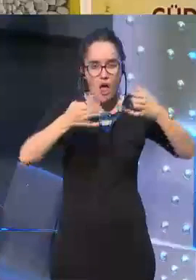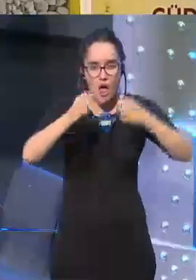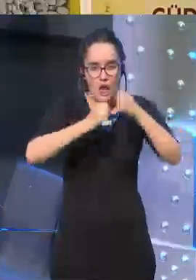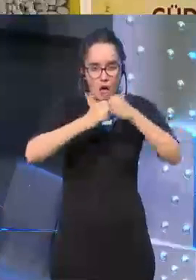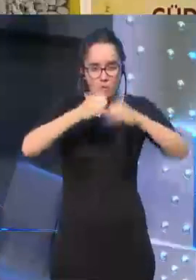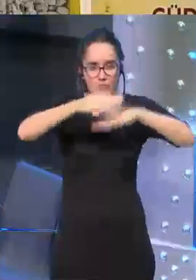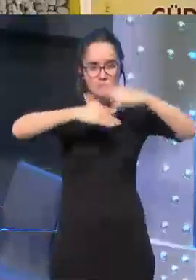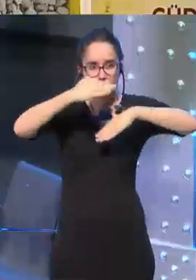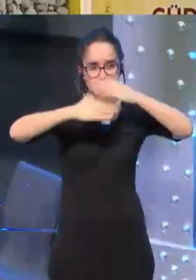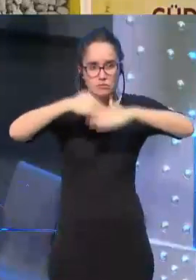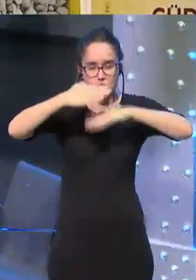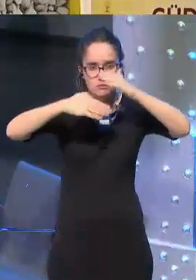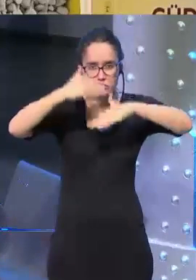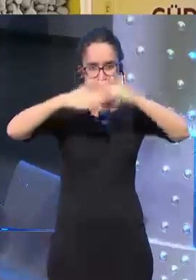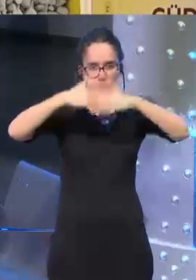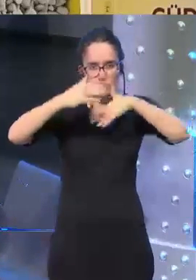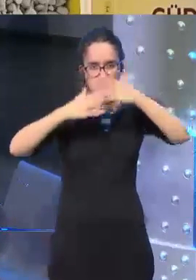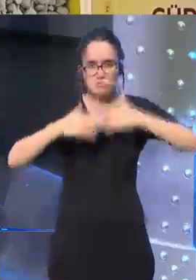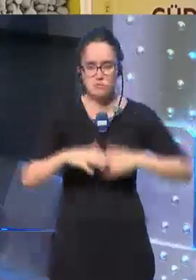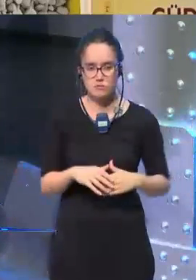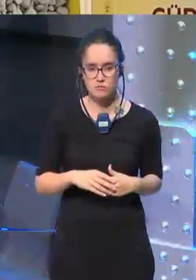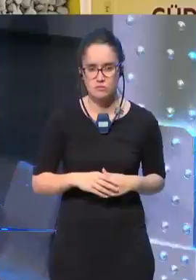y así sucesivamente.